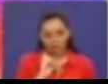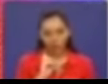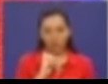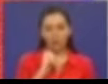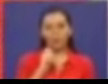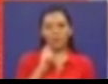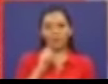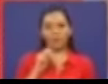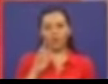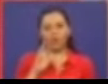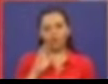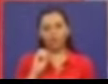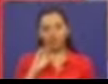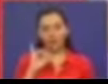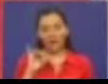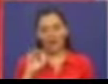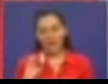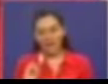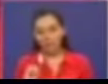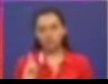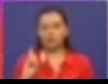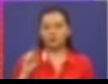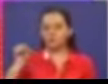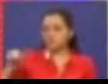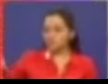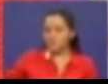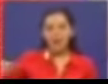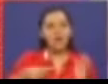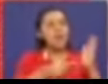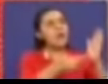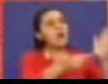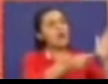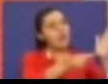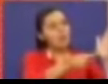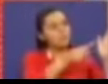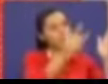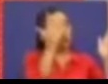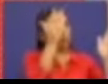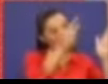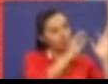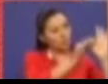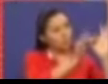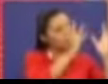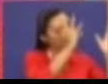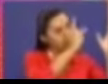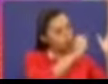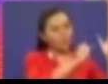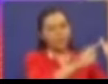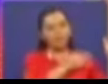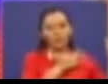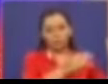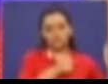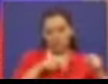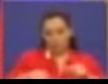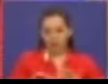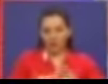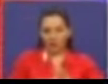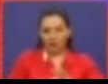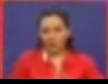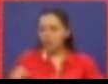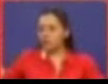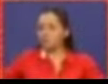del Espóndulus, con ayuda del BE, de créditos, etcétera, sepan, o sea, tengan una referencia, un modelo a seguir y sepan